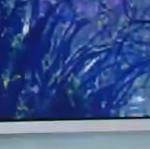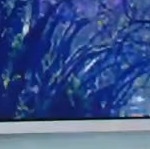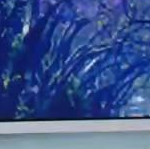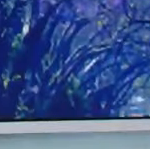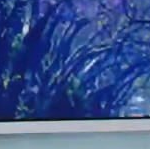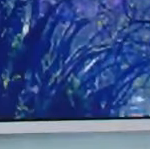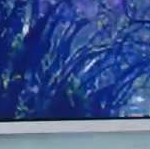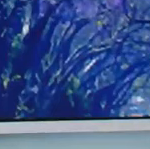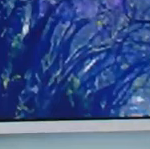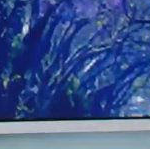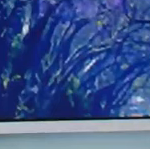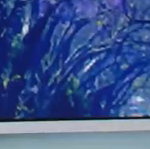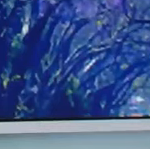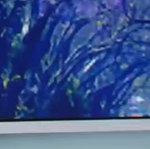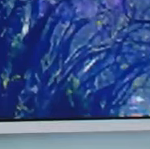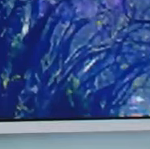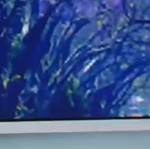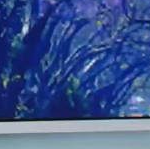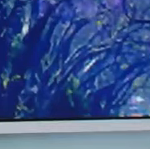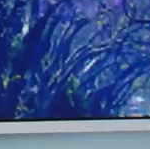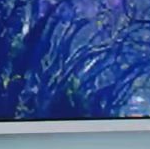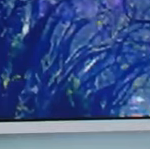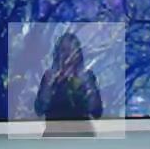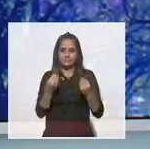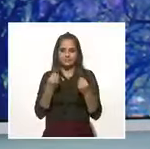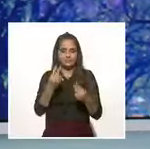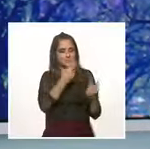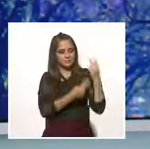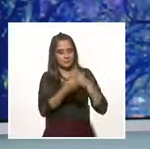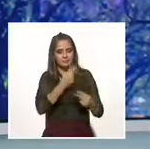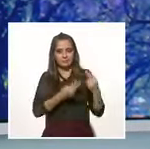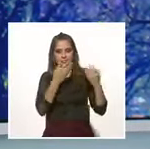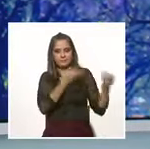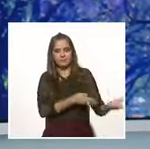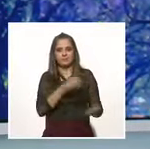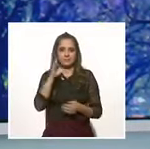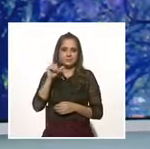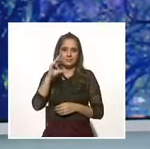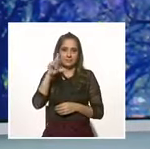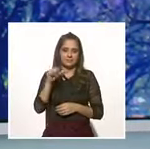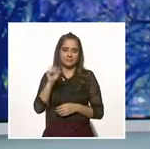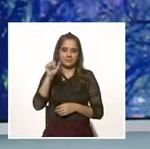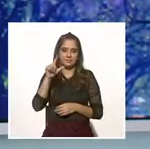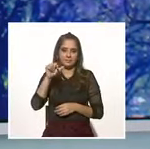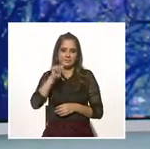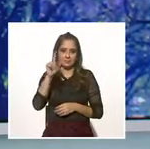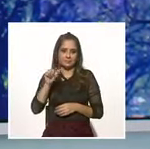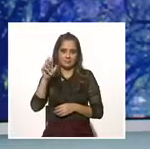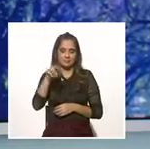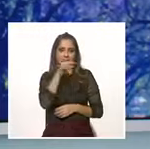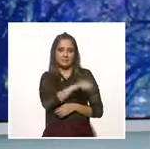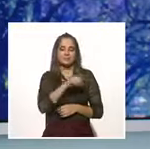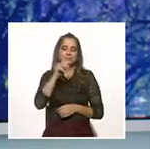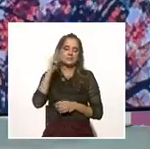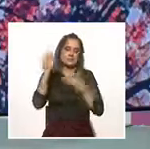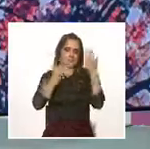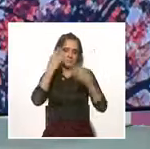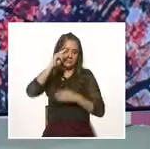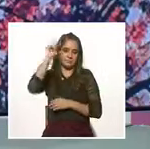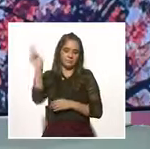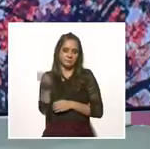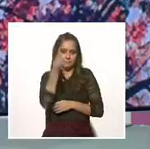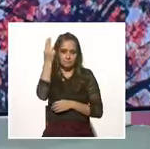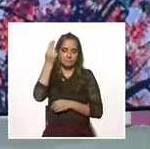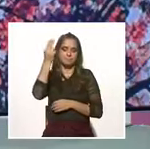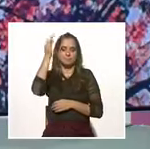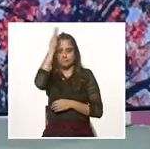Bueno, pues ya estamos aquí de regreso y me da mucho gusto darle la bienvenida a Carla Salazar Serna. Ella es licenciada en Derecho y doctora en